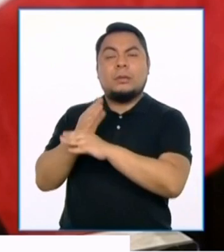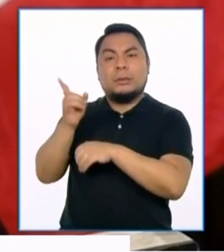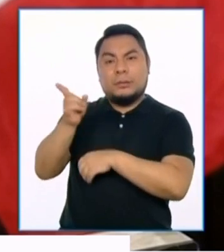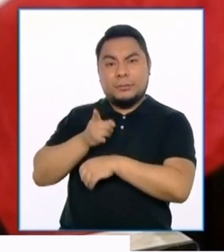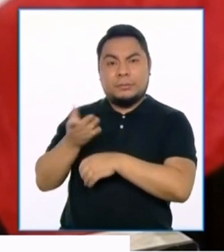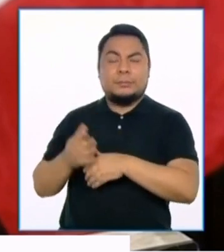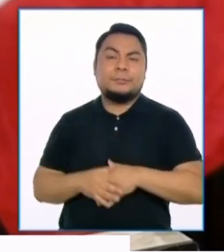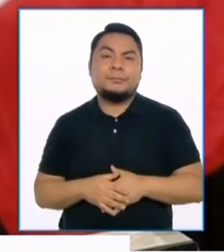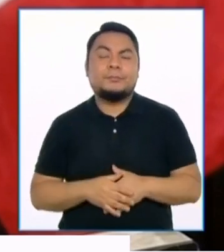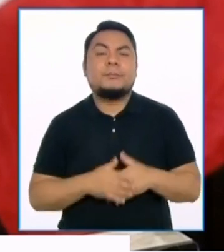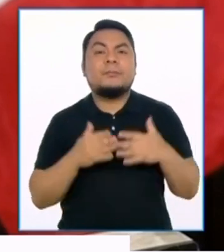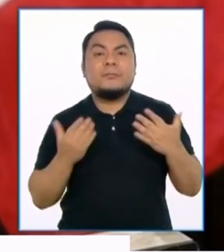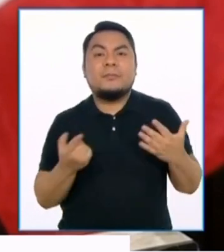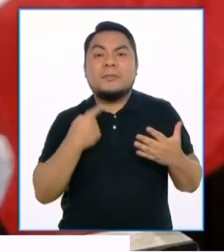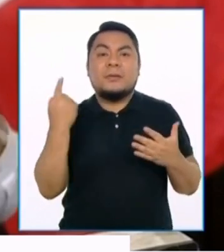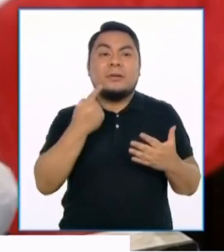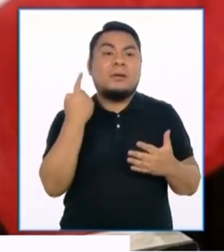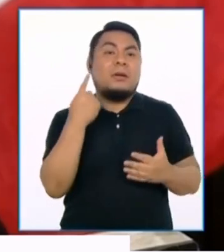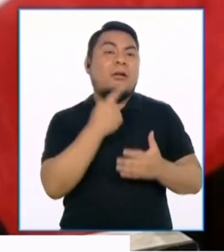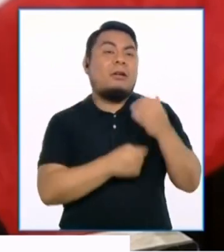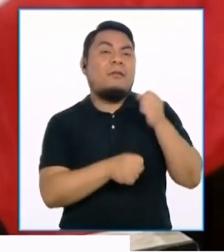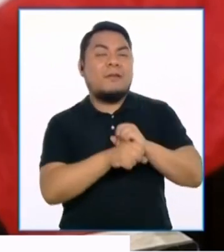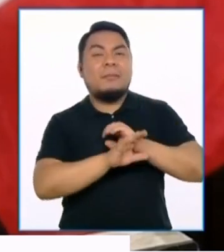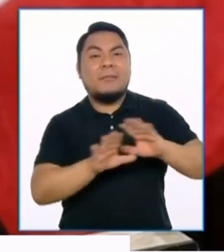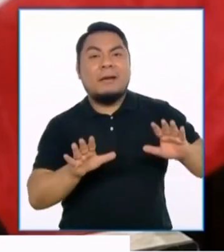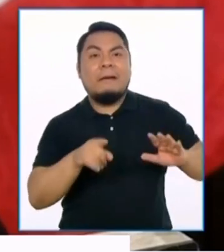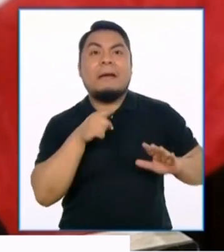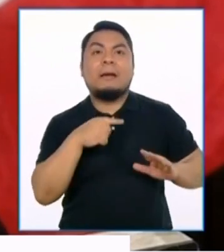contagio. Entonces, donde nos confiamos,